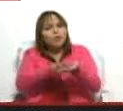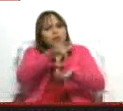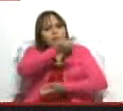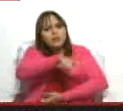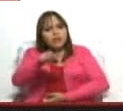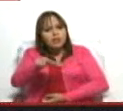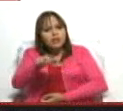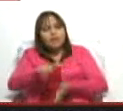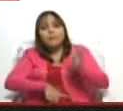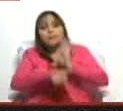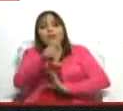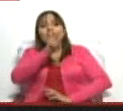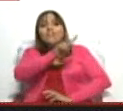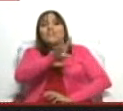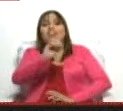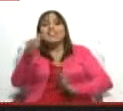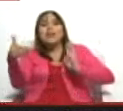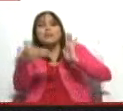más de 20.000 niños